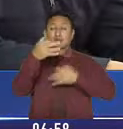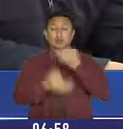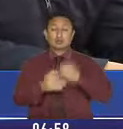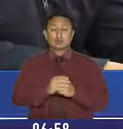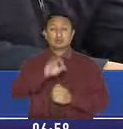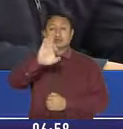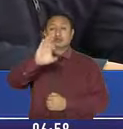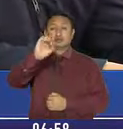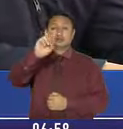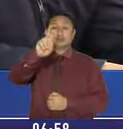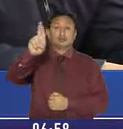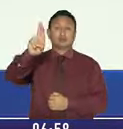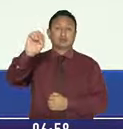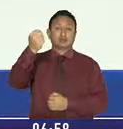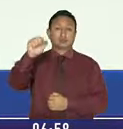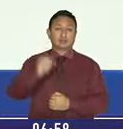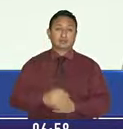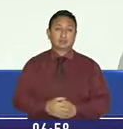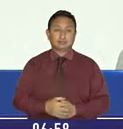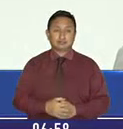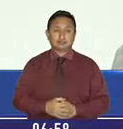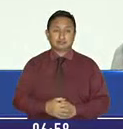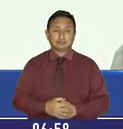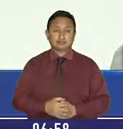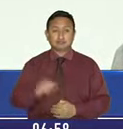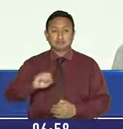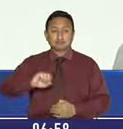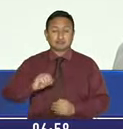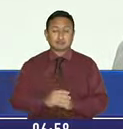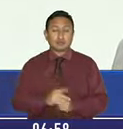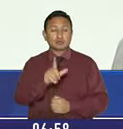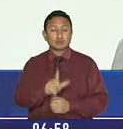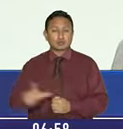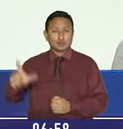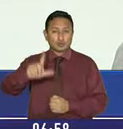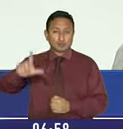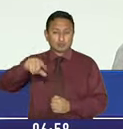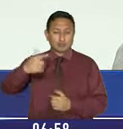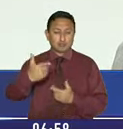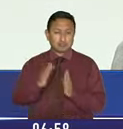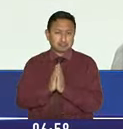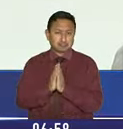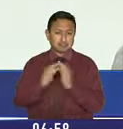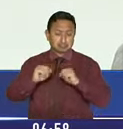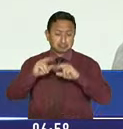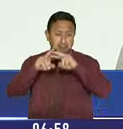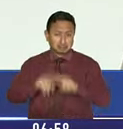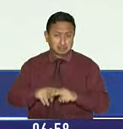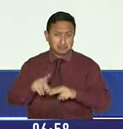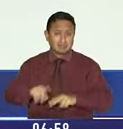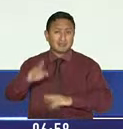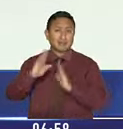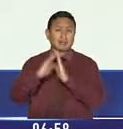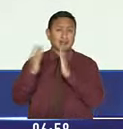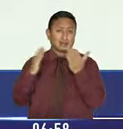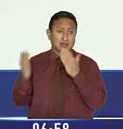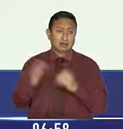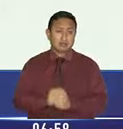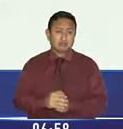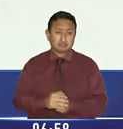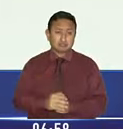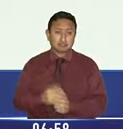Sí, el día lunes las solicitudes de revisión de la prisión preventiva puede hacerse las veces que sean. Se ha desistido